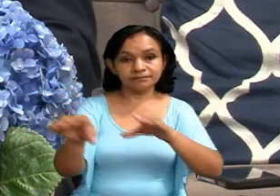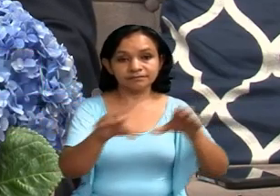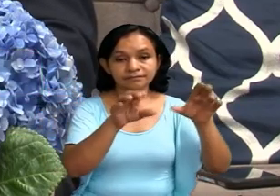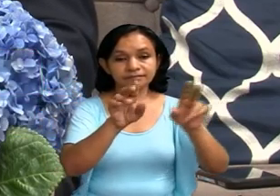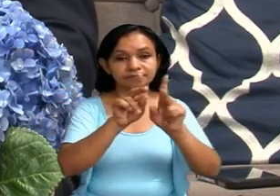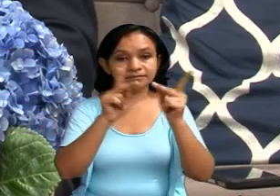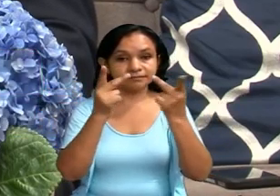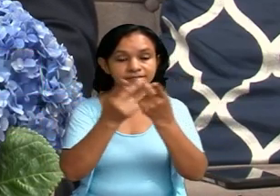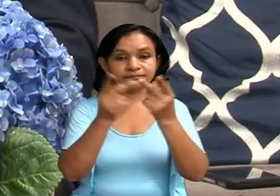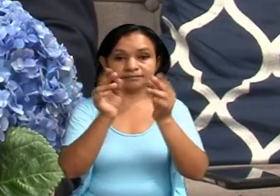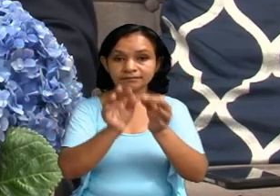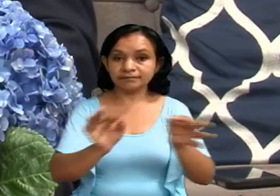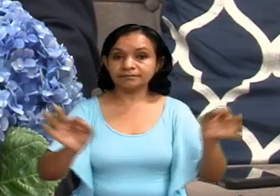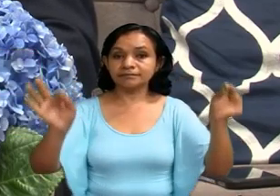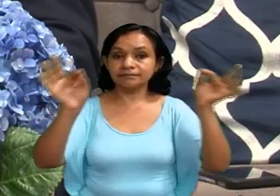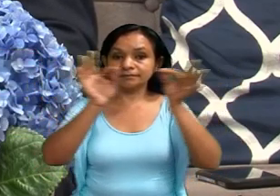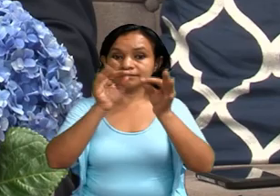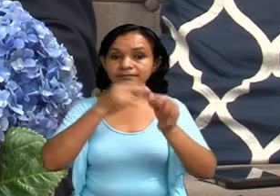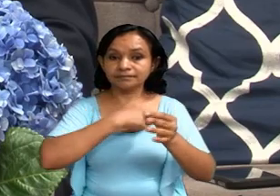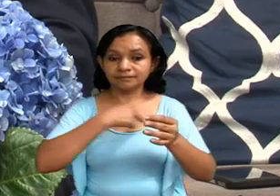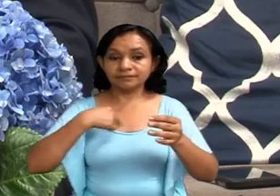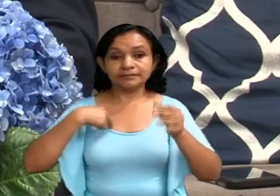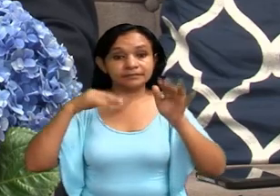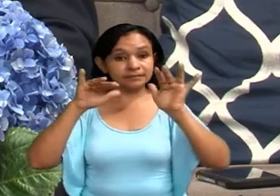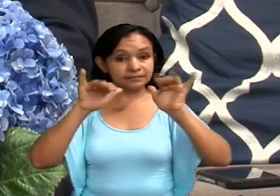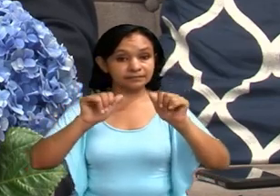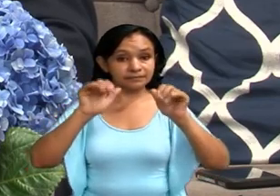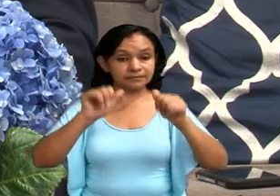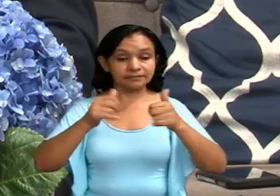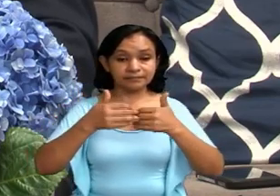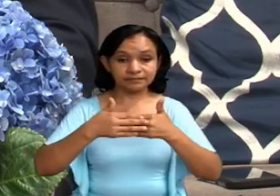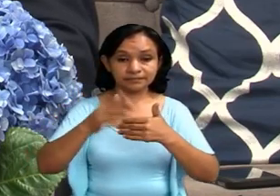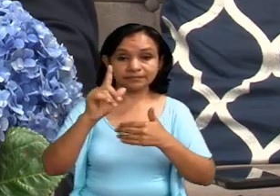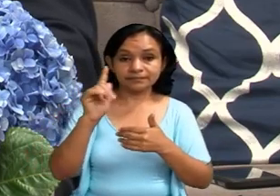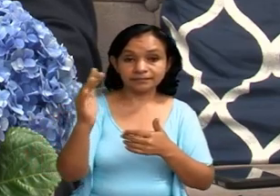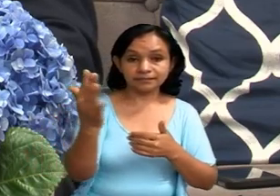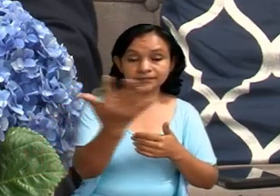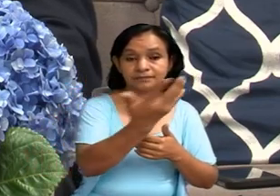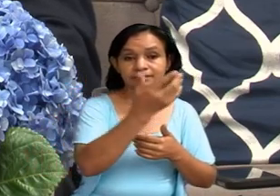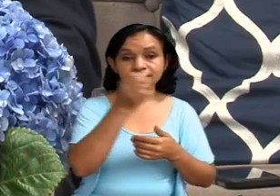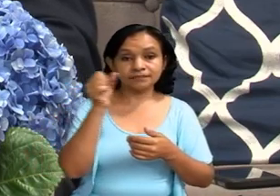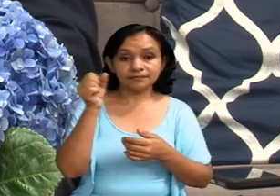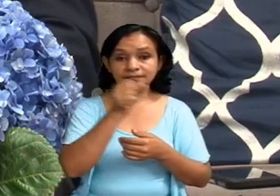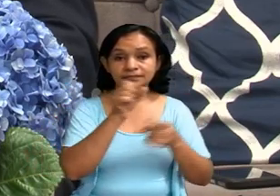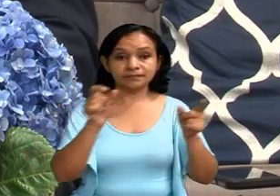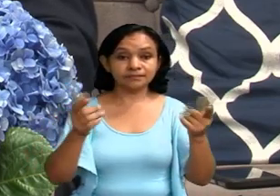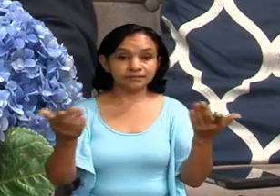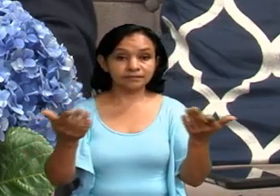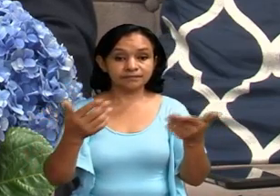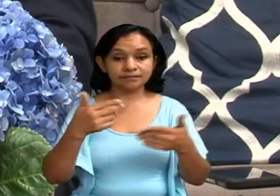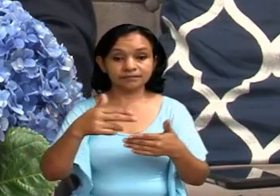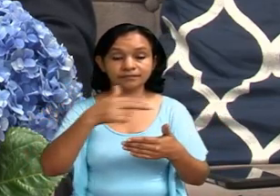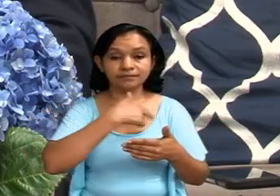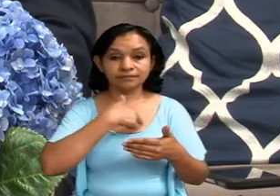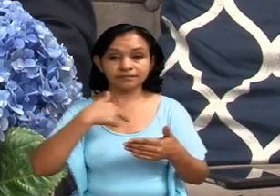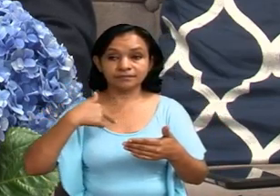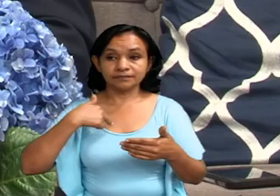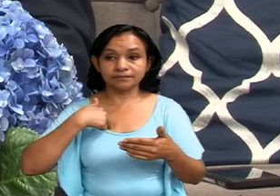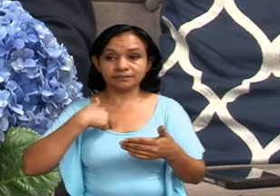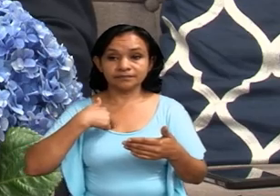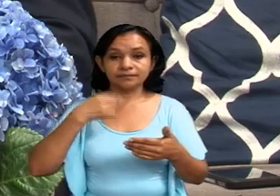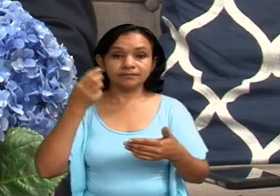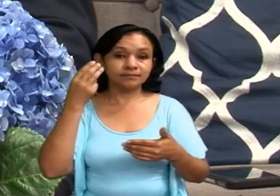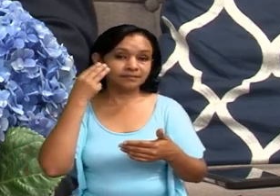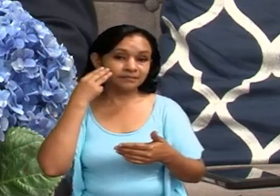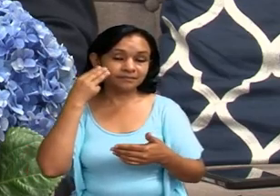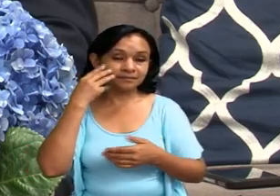pueblo. Igual ahora estamos preparando desde ya, con todos los coros, con todos los núcleos de orquesta, que hacer un gran concierto para el Día de las